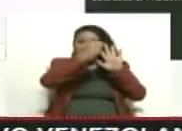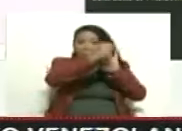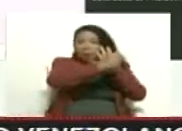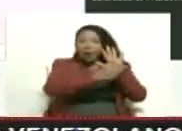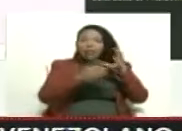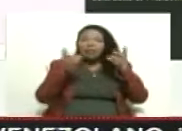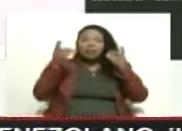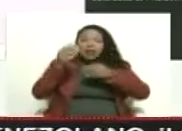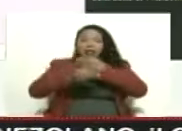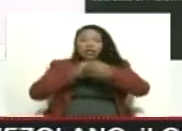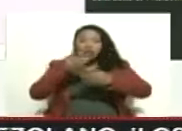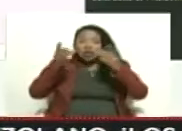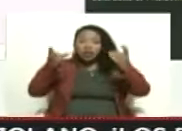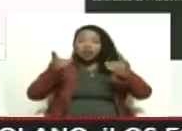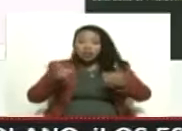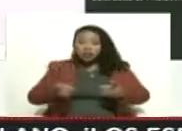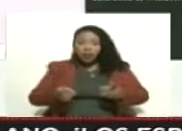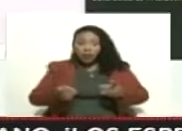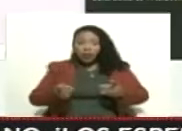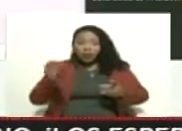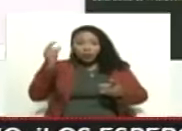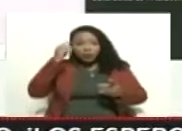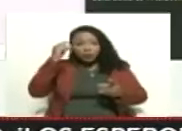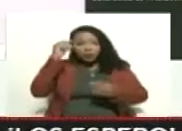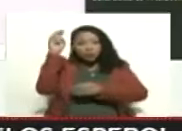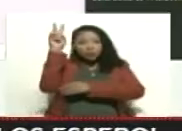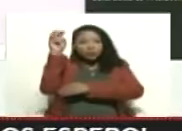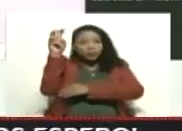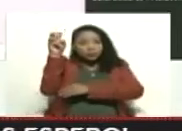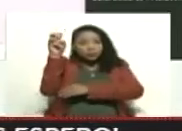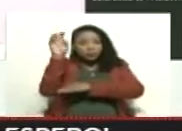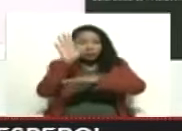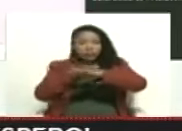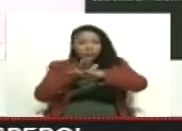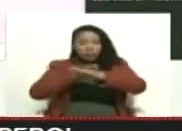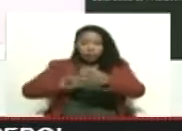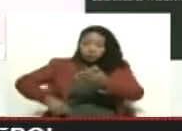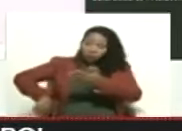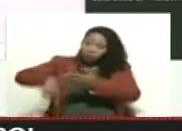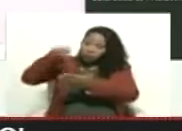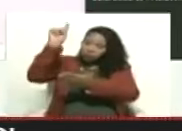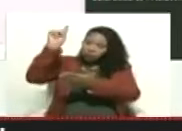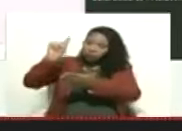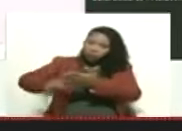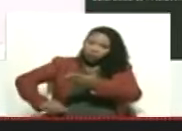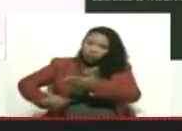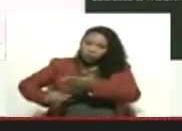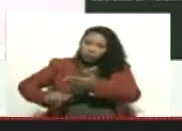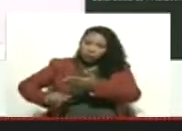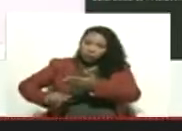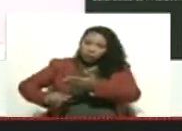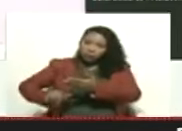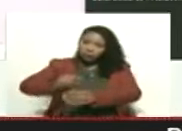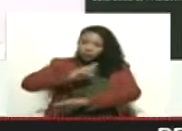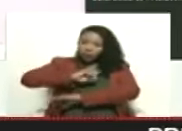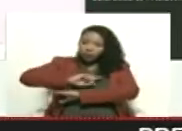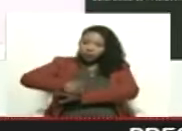El Ejecutivo el día viernes viernes firmó un unos decretos